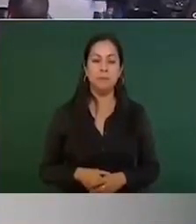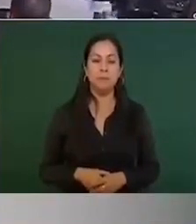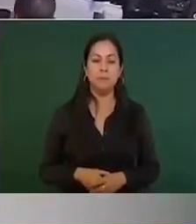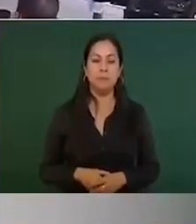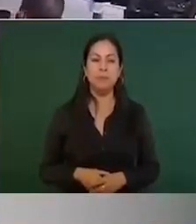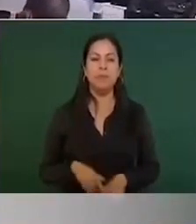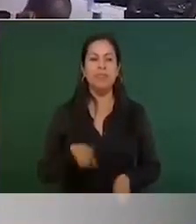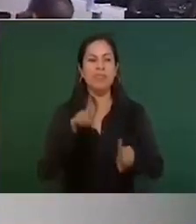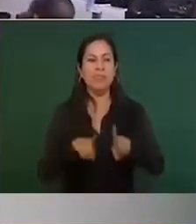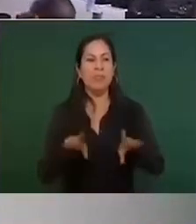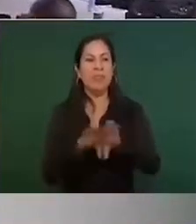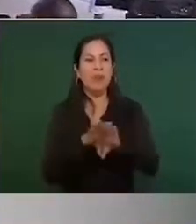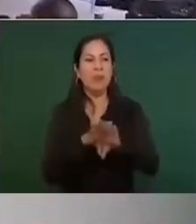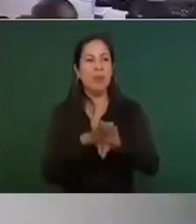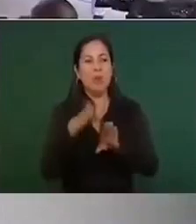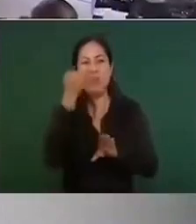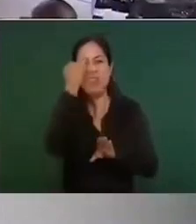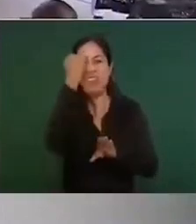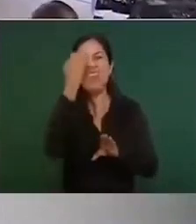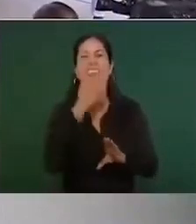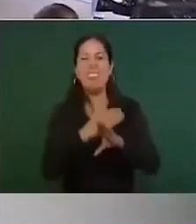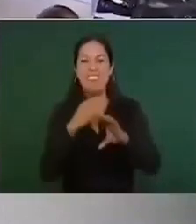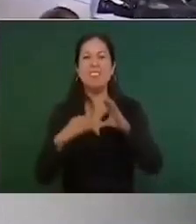cómo se vean las cosas.